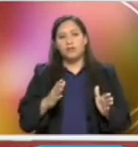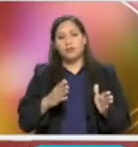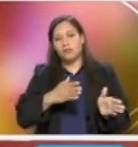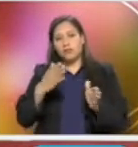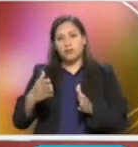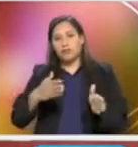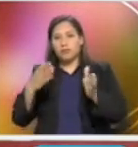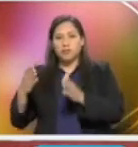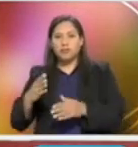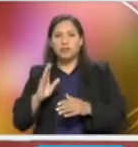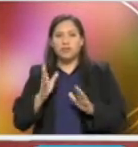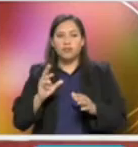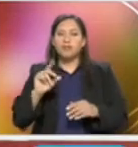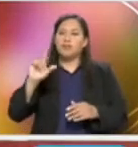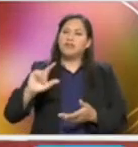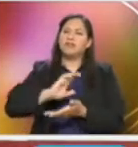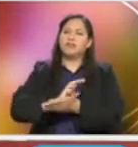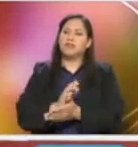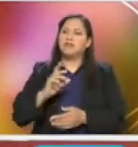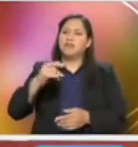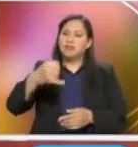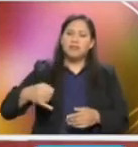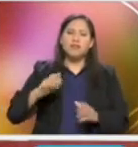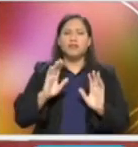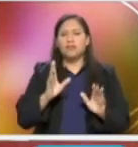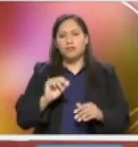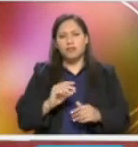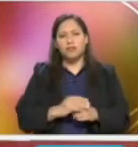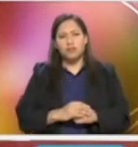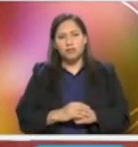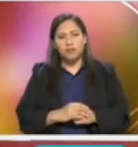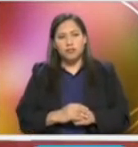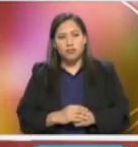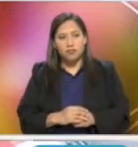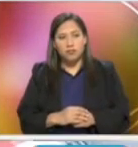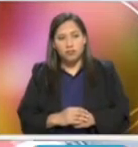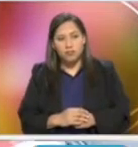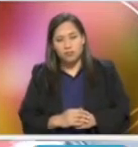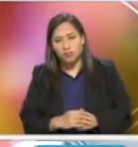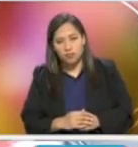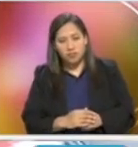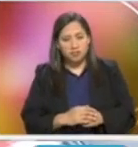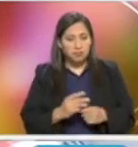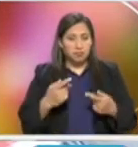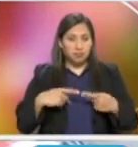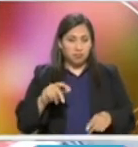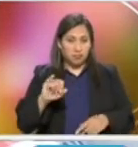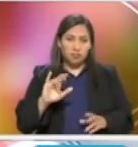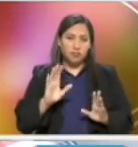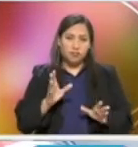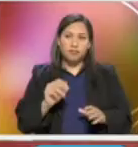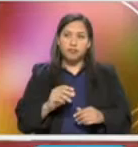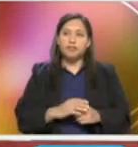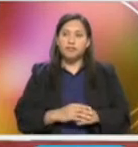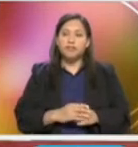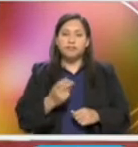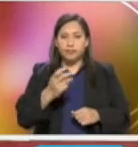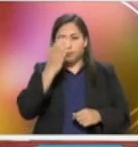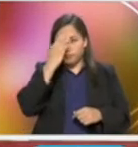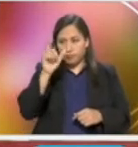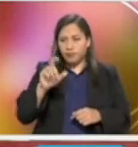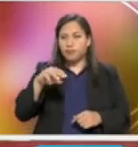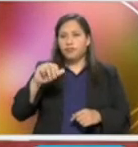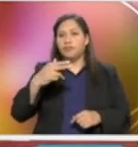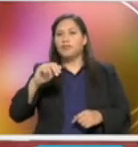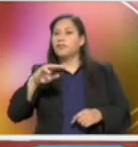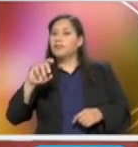racial tan marcada, entonces quizá no haya alguien con ese, Sí, ese empuje. perfil mediático, ¿no? Que tenía él. Pero bueno, por eso hay que conocerlo. Muhammad